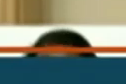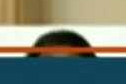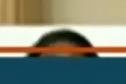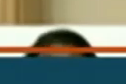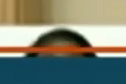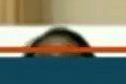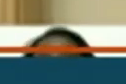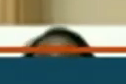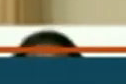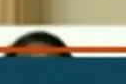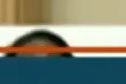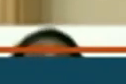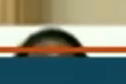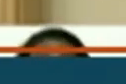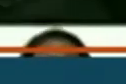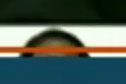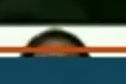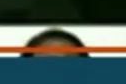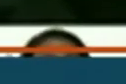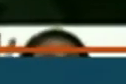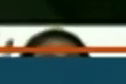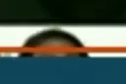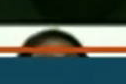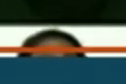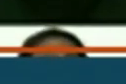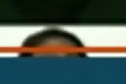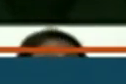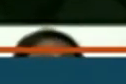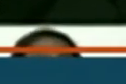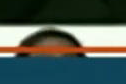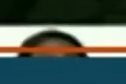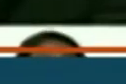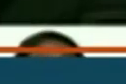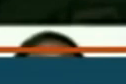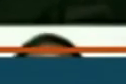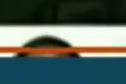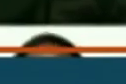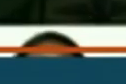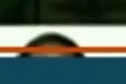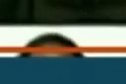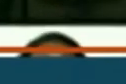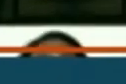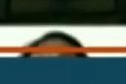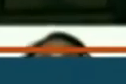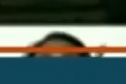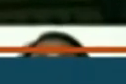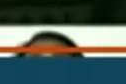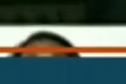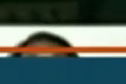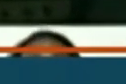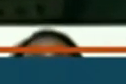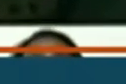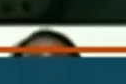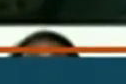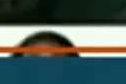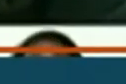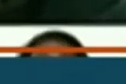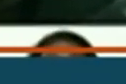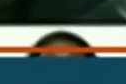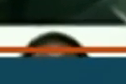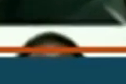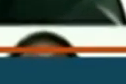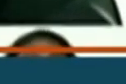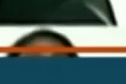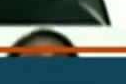nuestros centros de salud. Según Maduro, existen 23.500 camas en disponibilidad en el territorio, donde supuestamente se